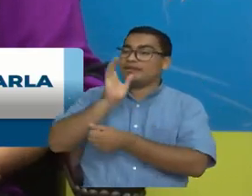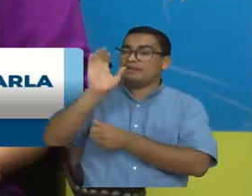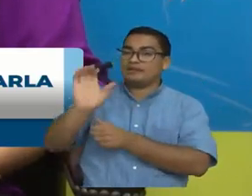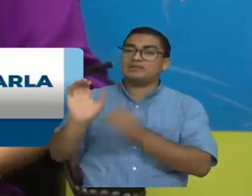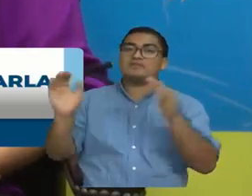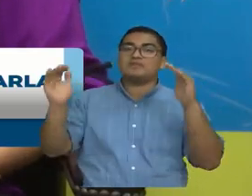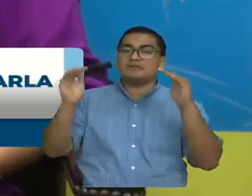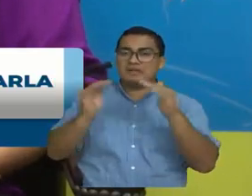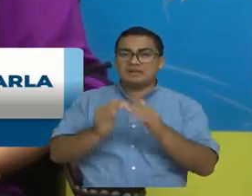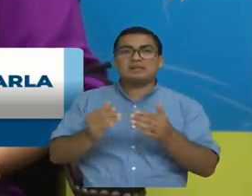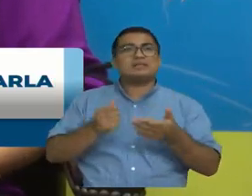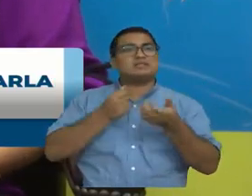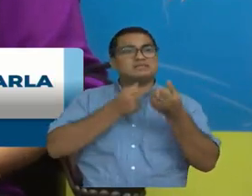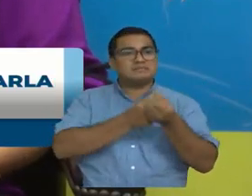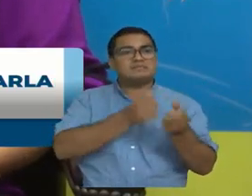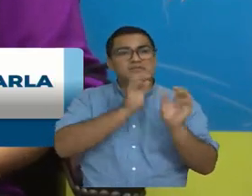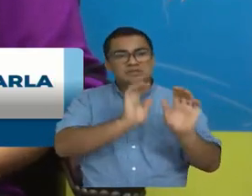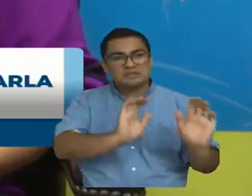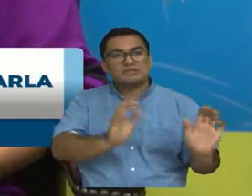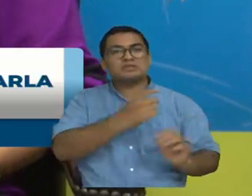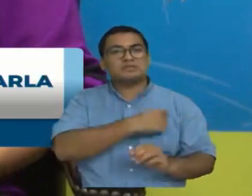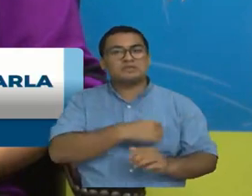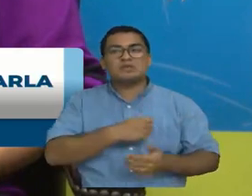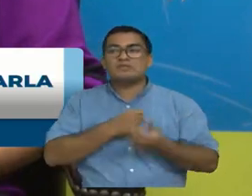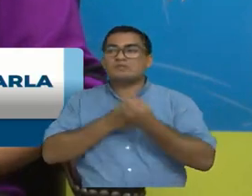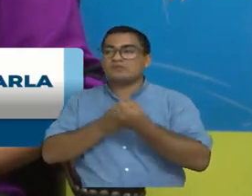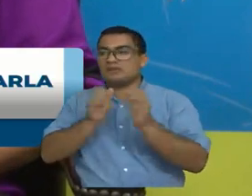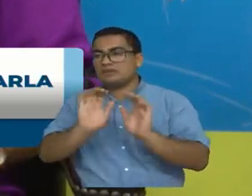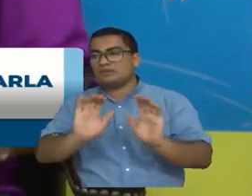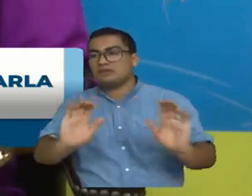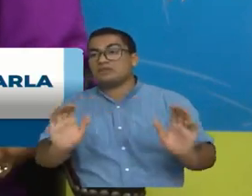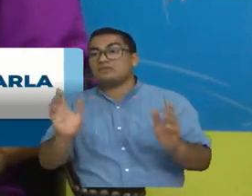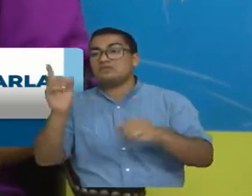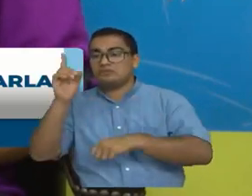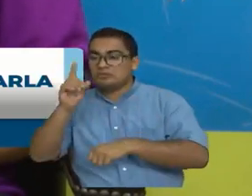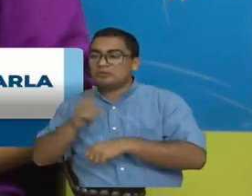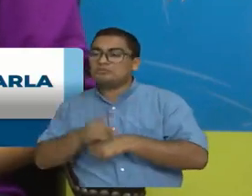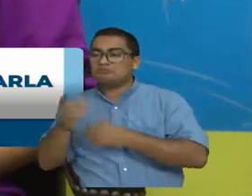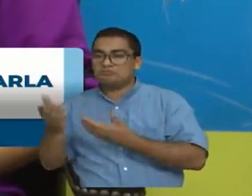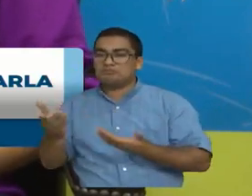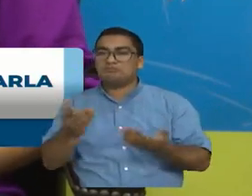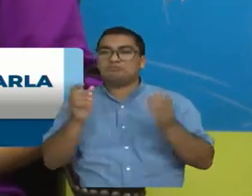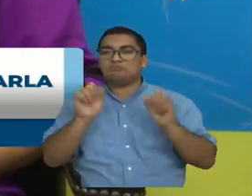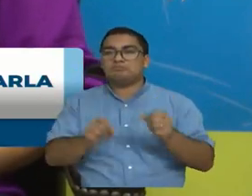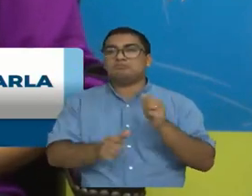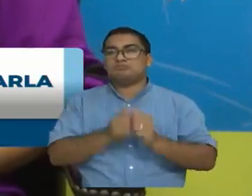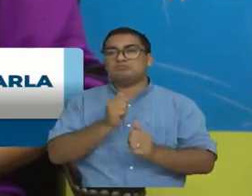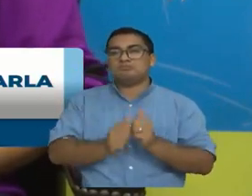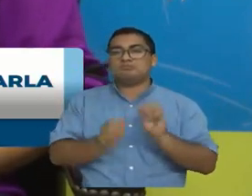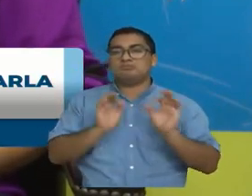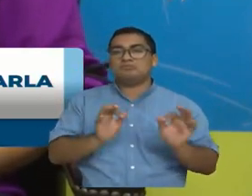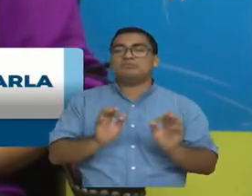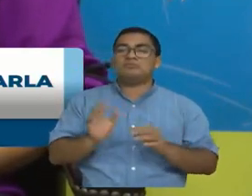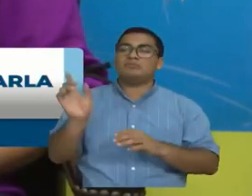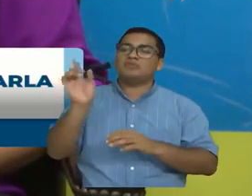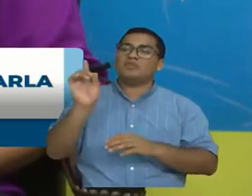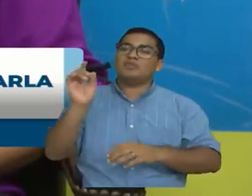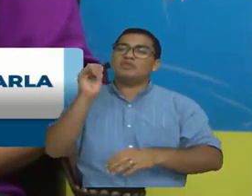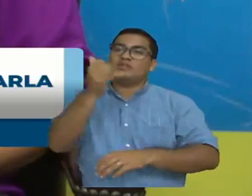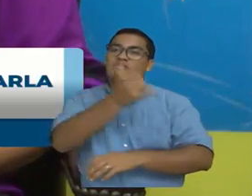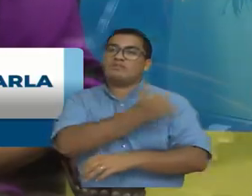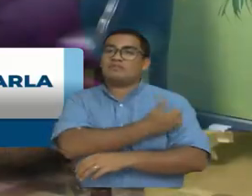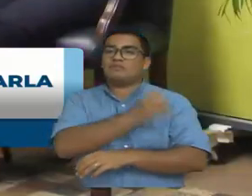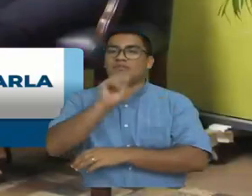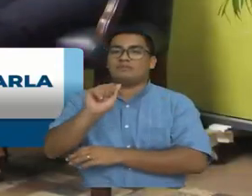hogar, en la escuela, en la parte profesional, para que él sea capaz de superar su problema. En el Centro de Rehabilitación